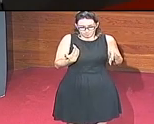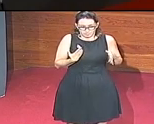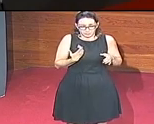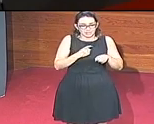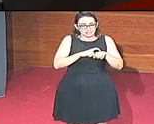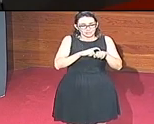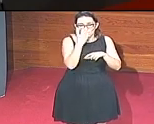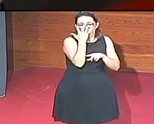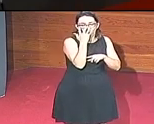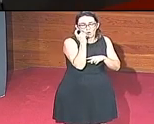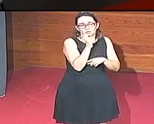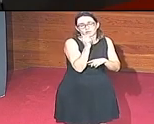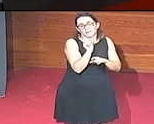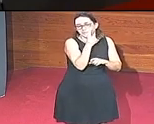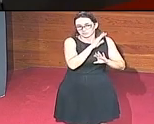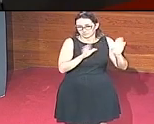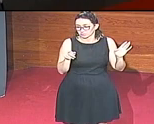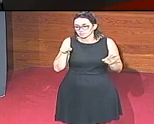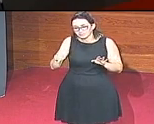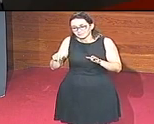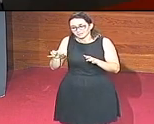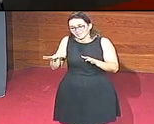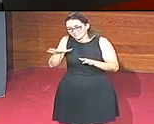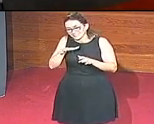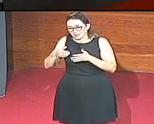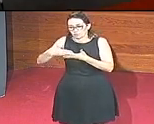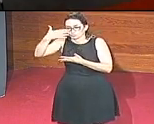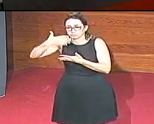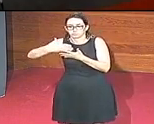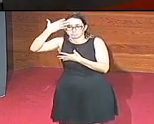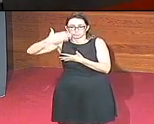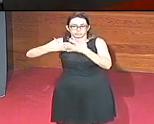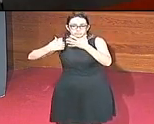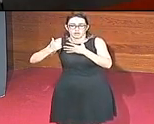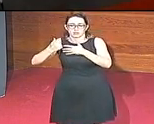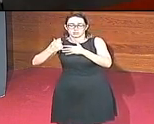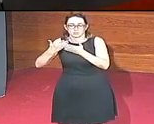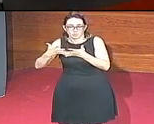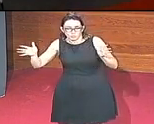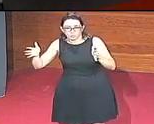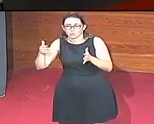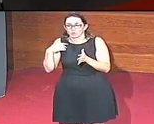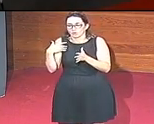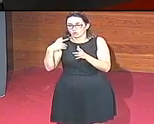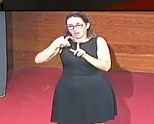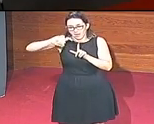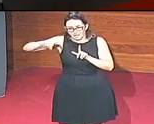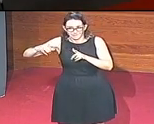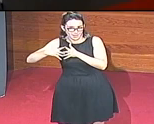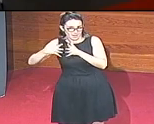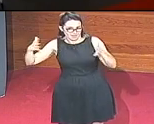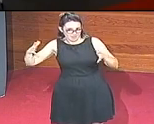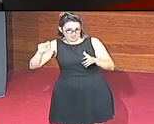pero aquí esto te da tienes mucho más espacio para contar más gráficas y contar muchas más cosas